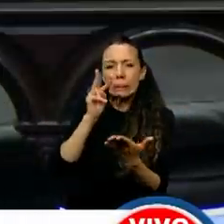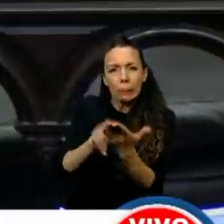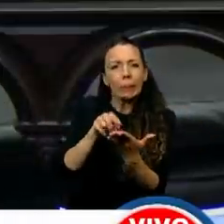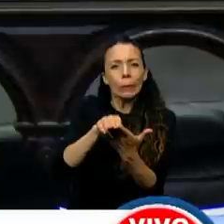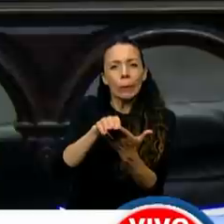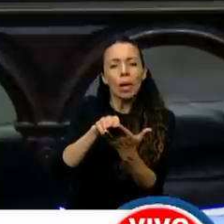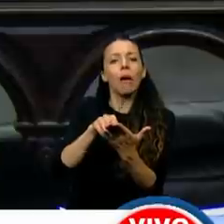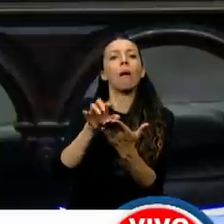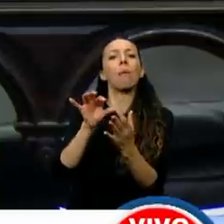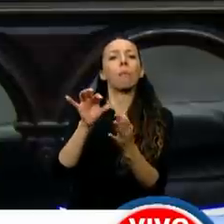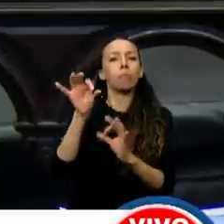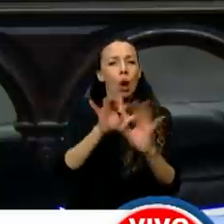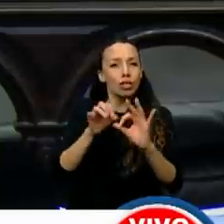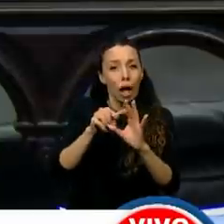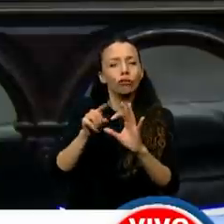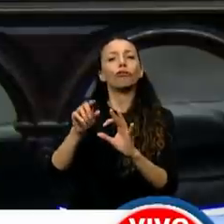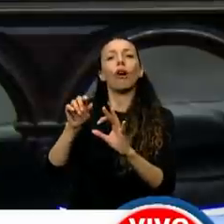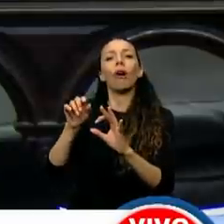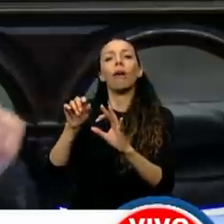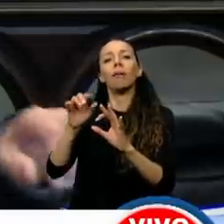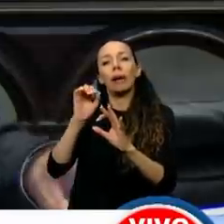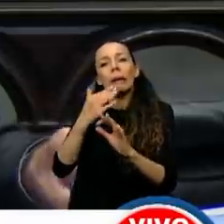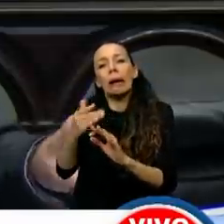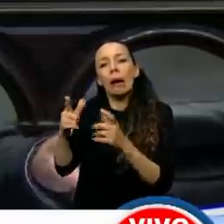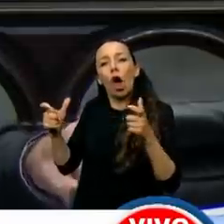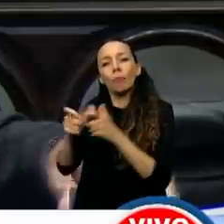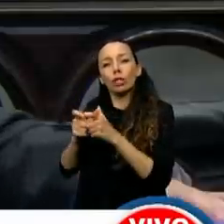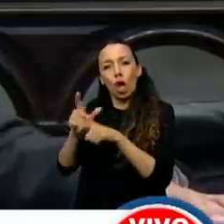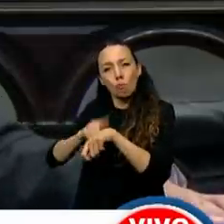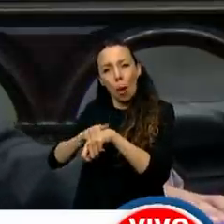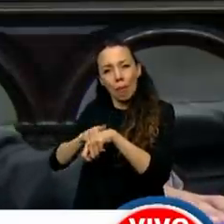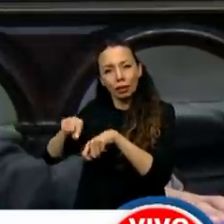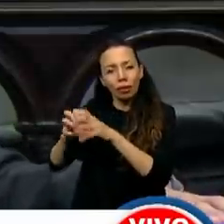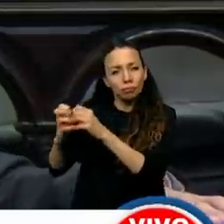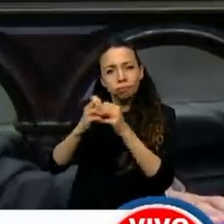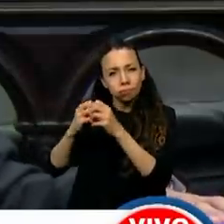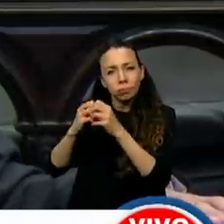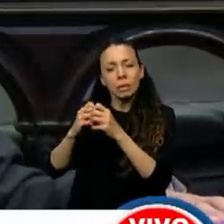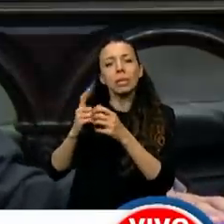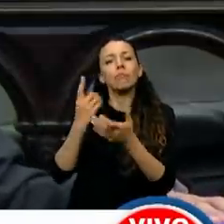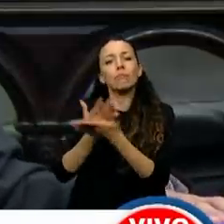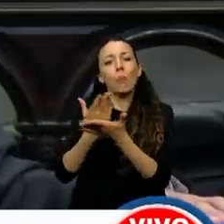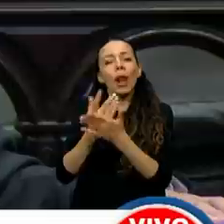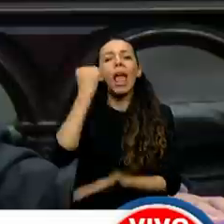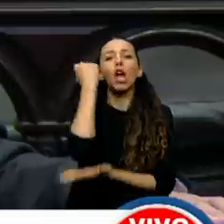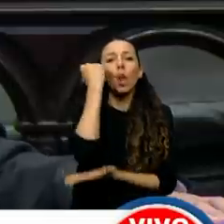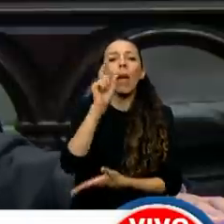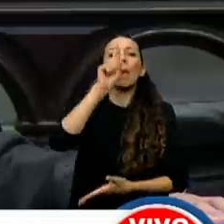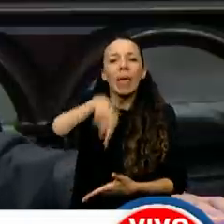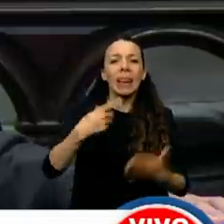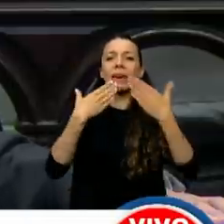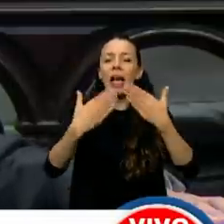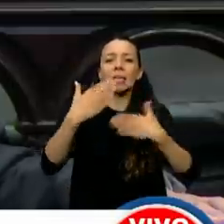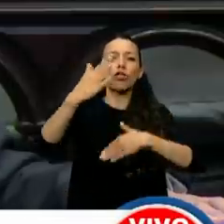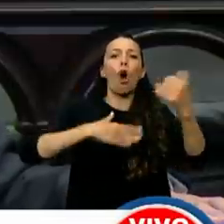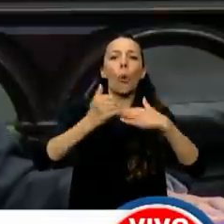que se hizo a lo largo de estos días en la comisión fue el planteo de que íbamos a reactivar la economía a partir de la obra pública todo el mundo